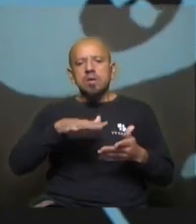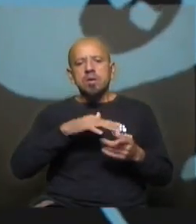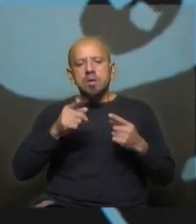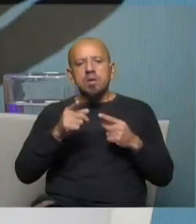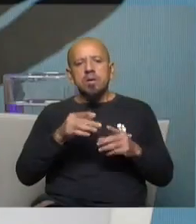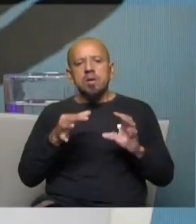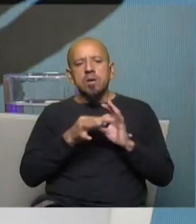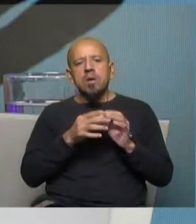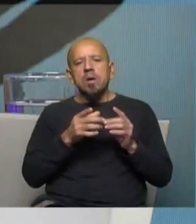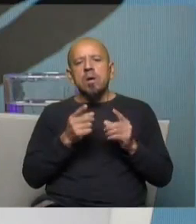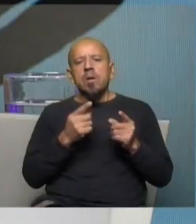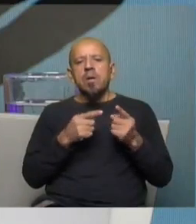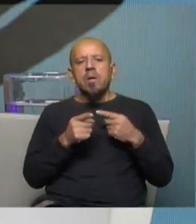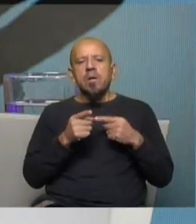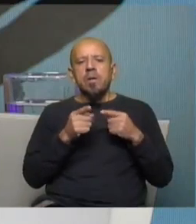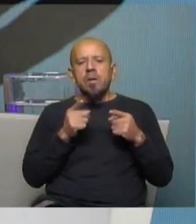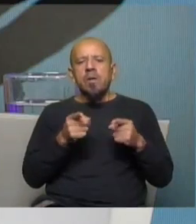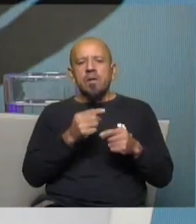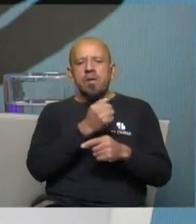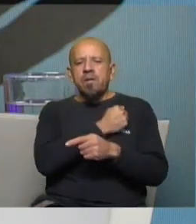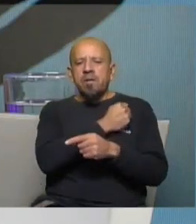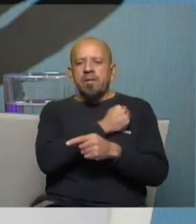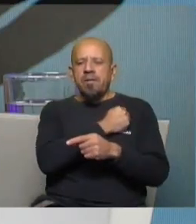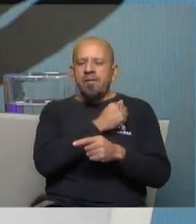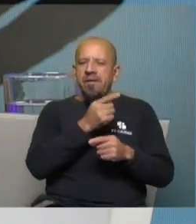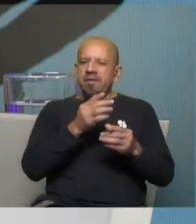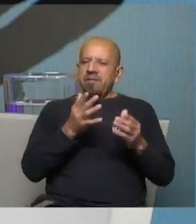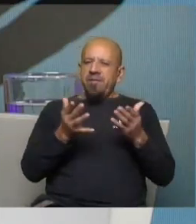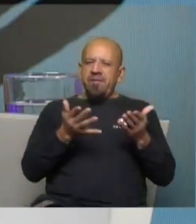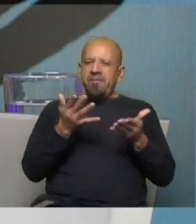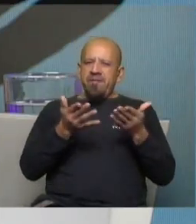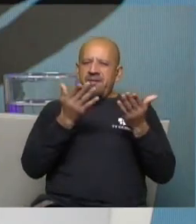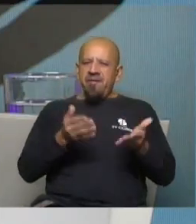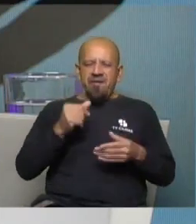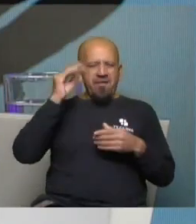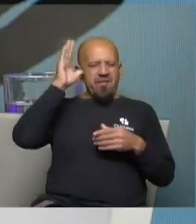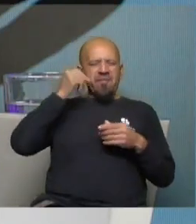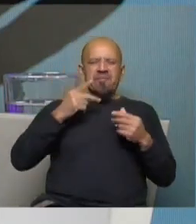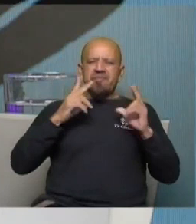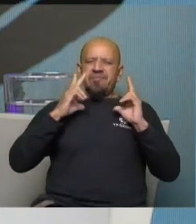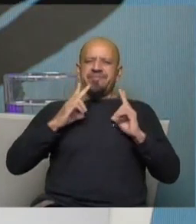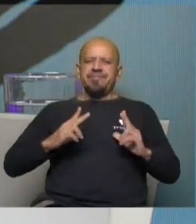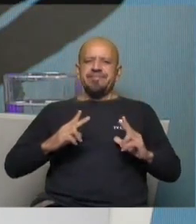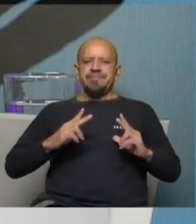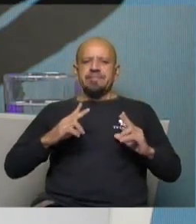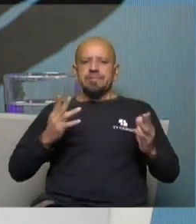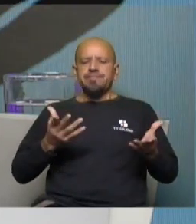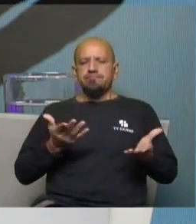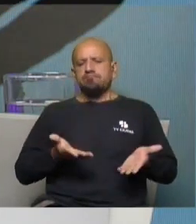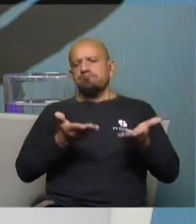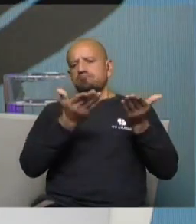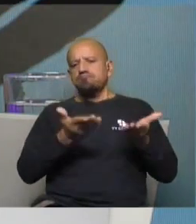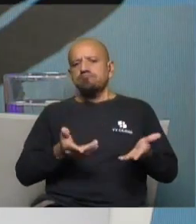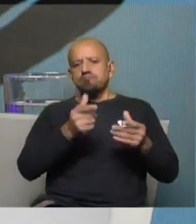es como es ese artigas que conocemos con una artigas como republicano que parecen ha sido un repollo un no